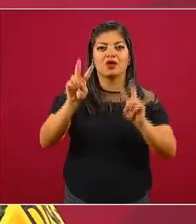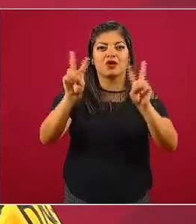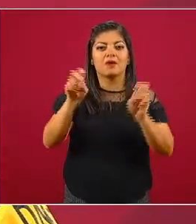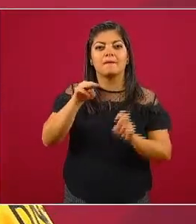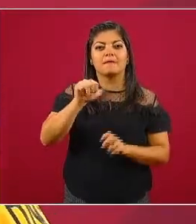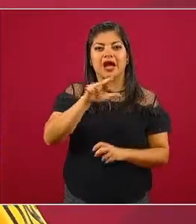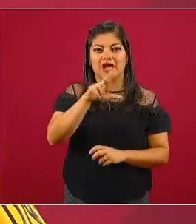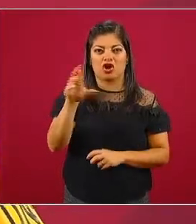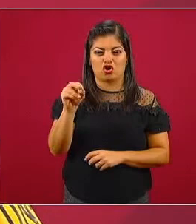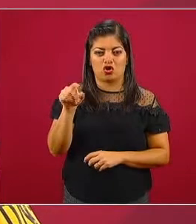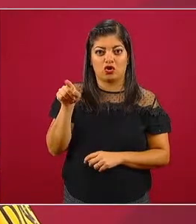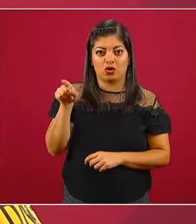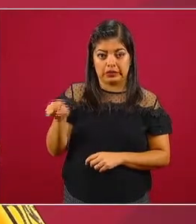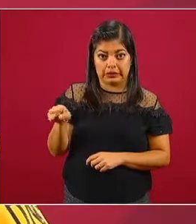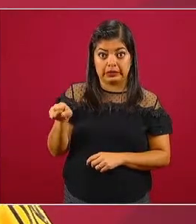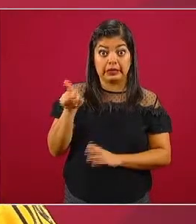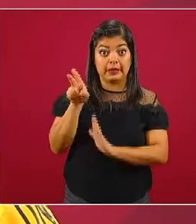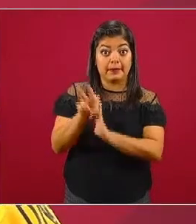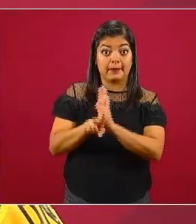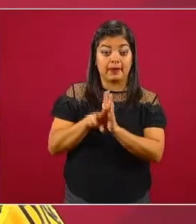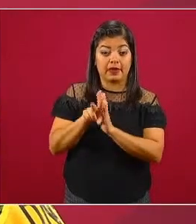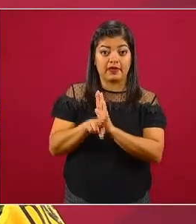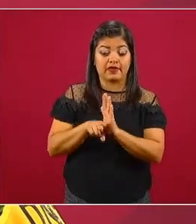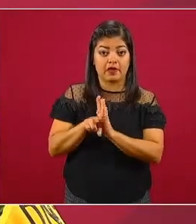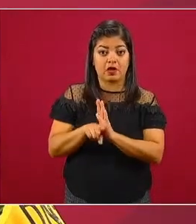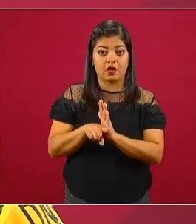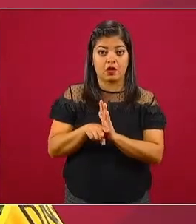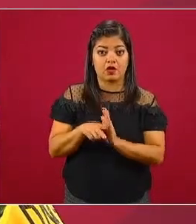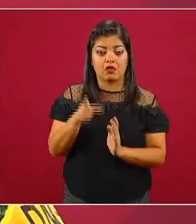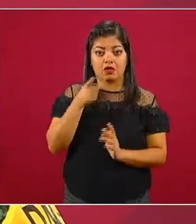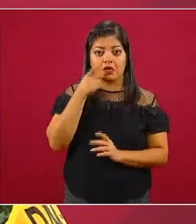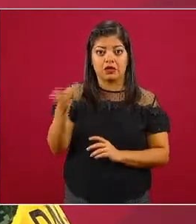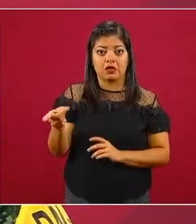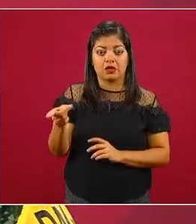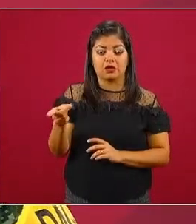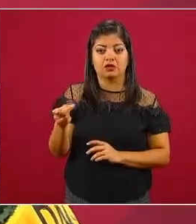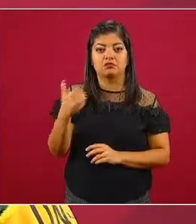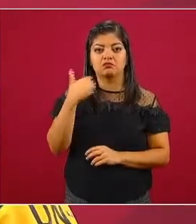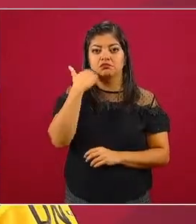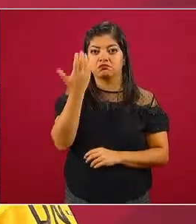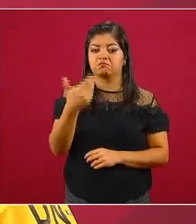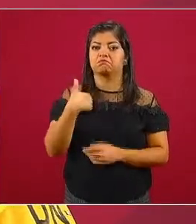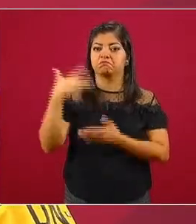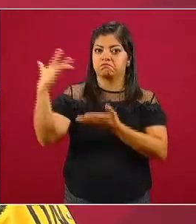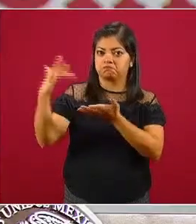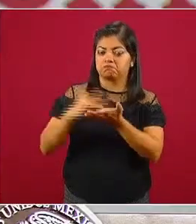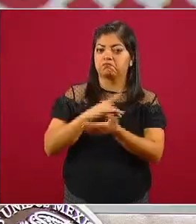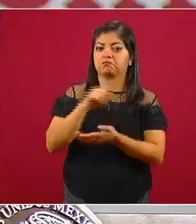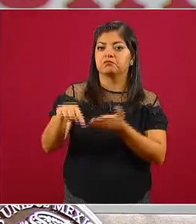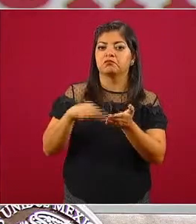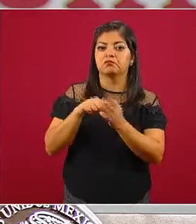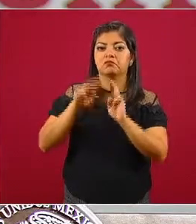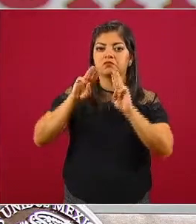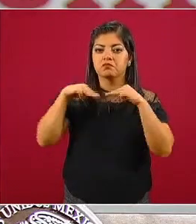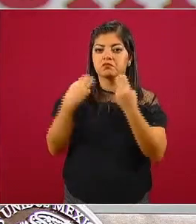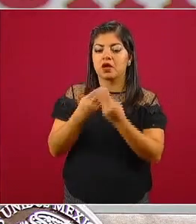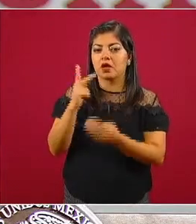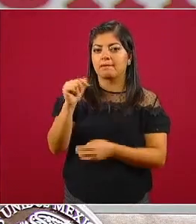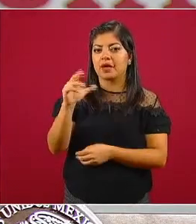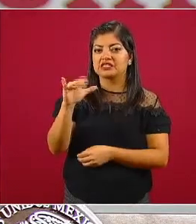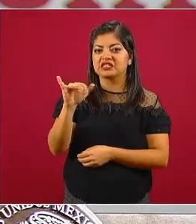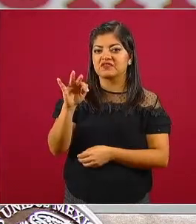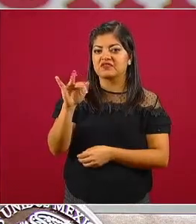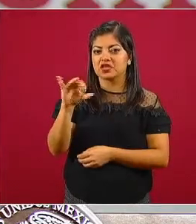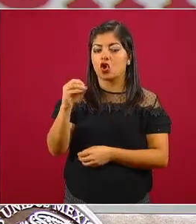video establecía que iba a pedir apoyo al Cártel del Pacífico y a los señores de la frontera